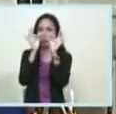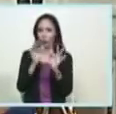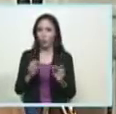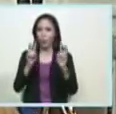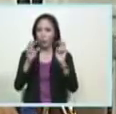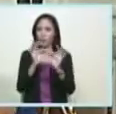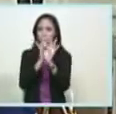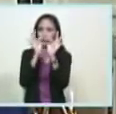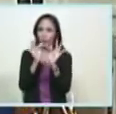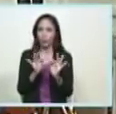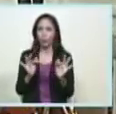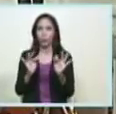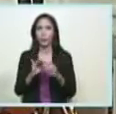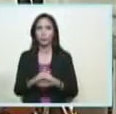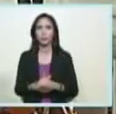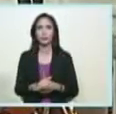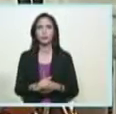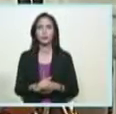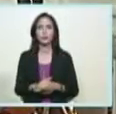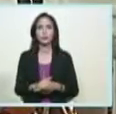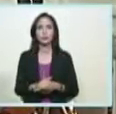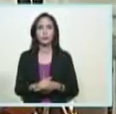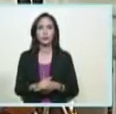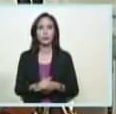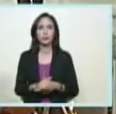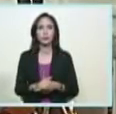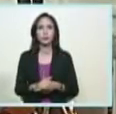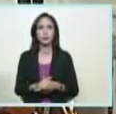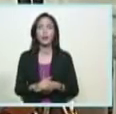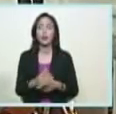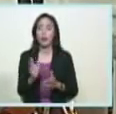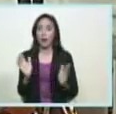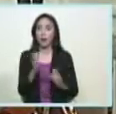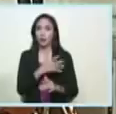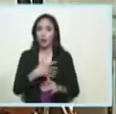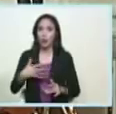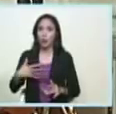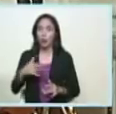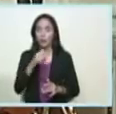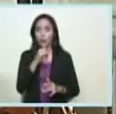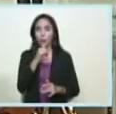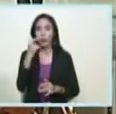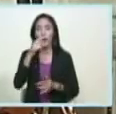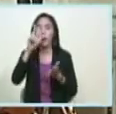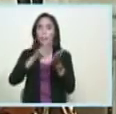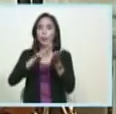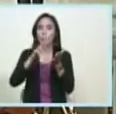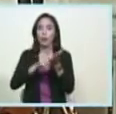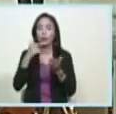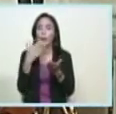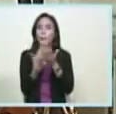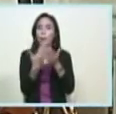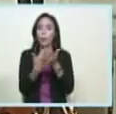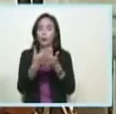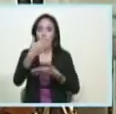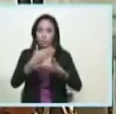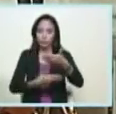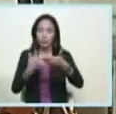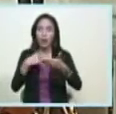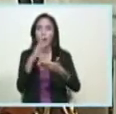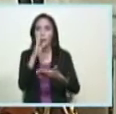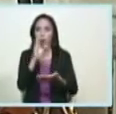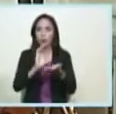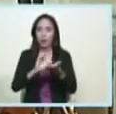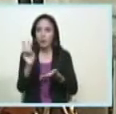es por eso que quiero anunciar que estoy aprobando la propuesta que me hace el banco central de venezuela